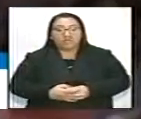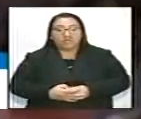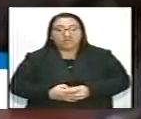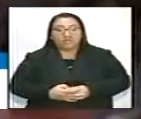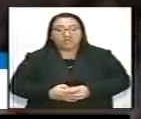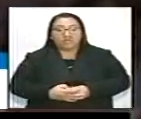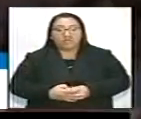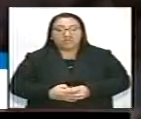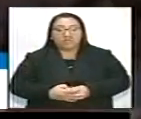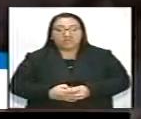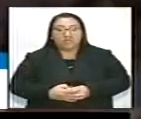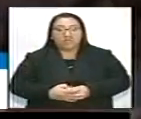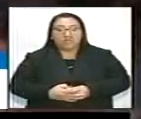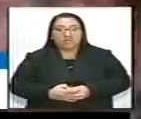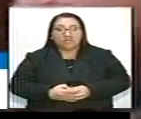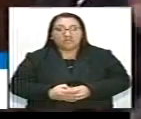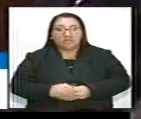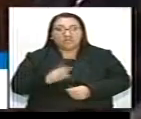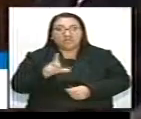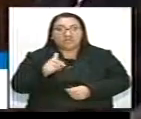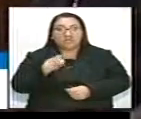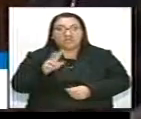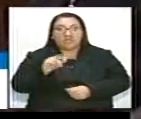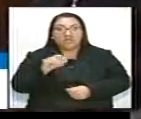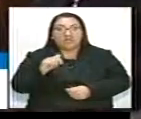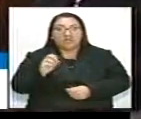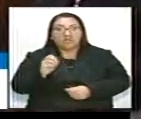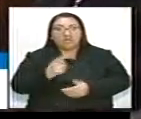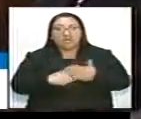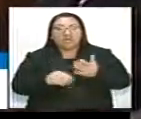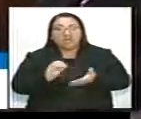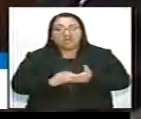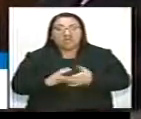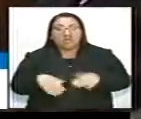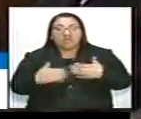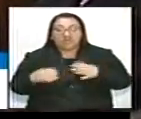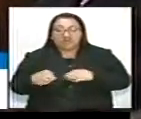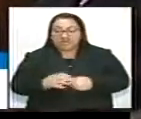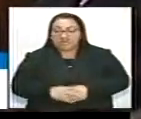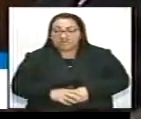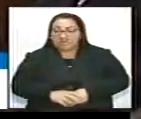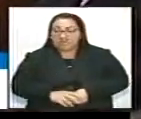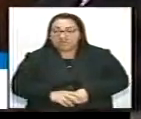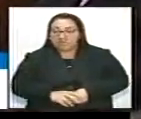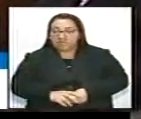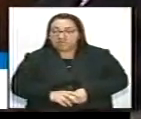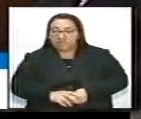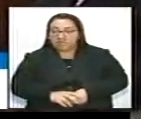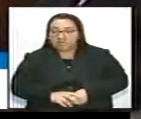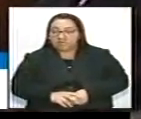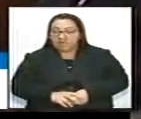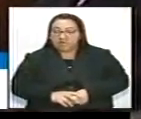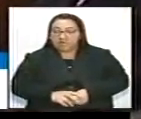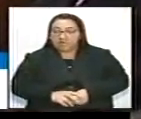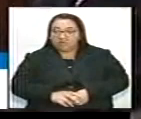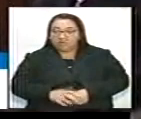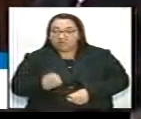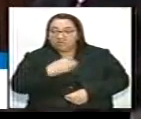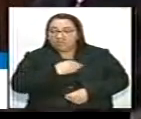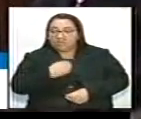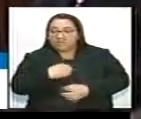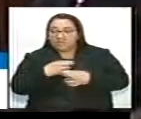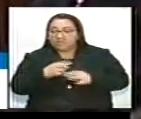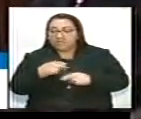es necesario, pero más allá de eso, saber qué articulaciones, qué acciones está tomando como Ministerio Público a